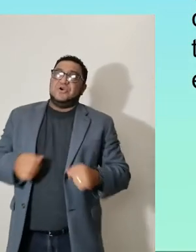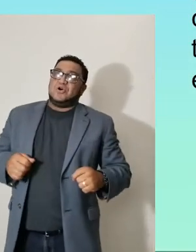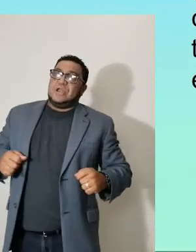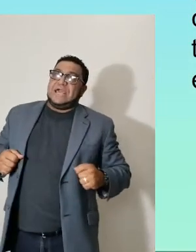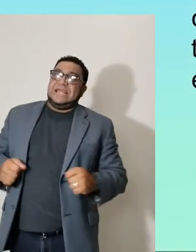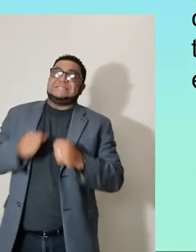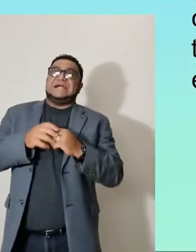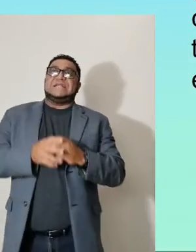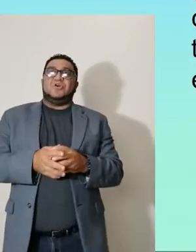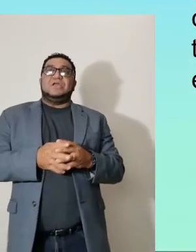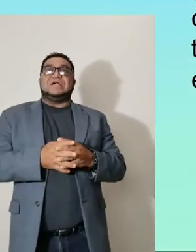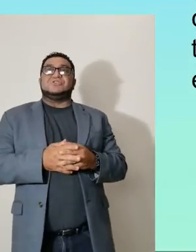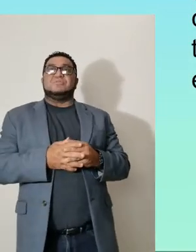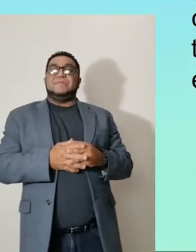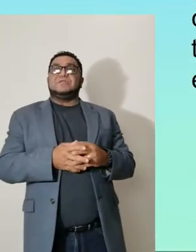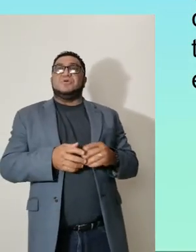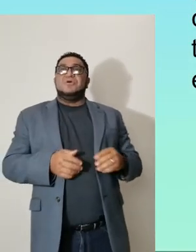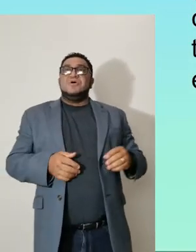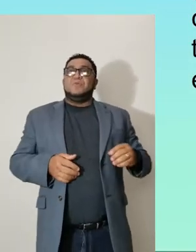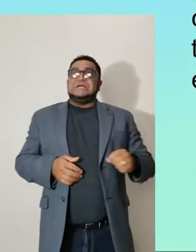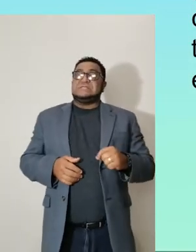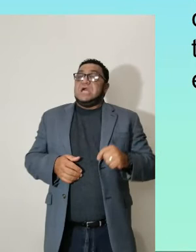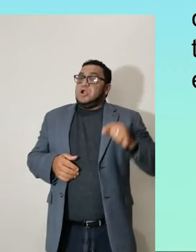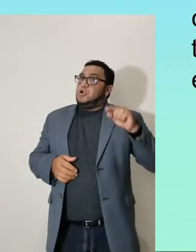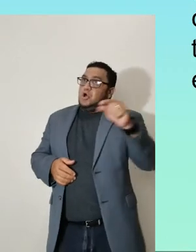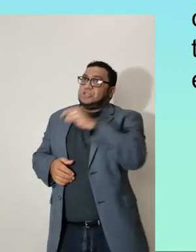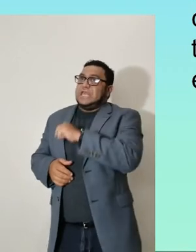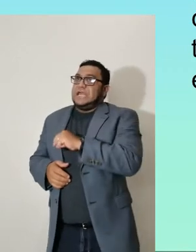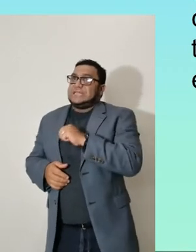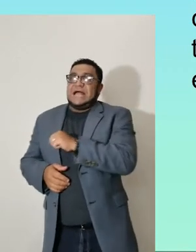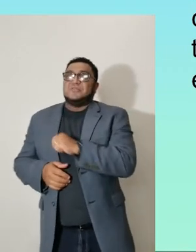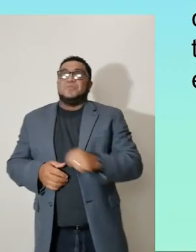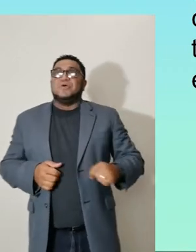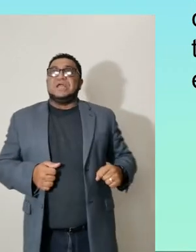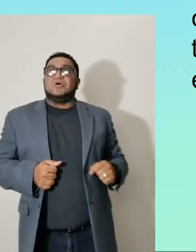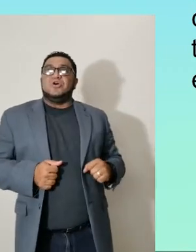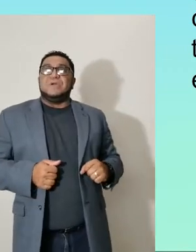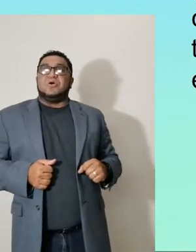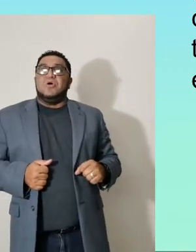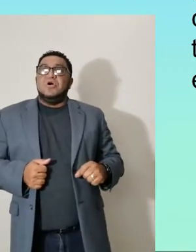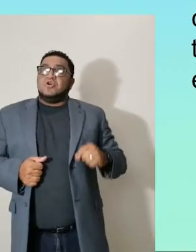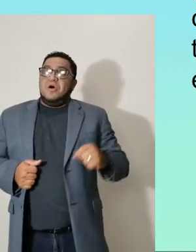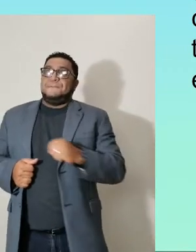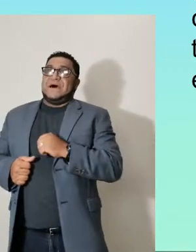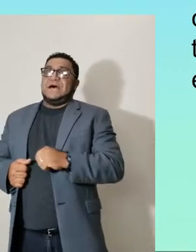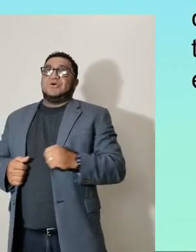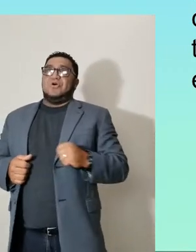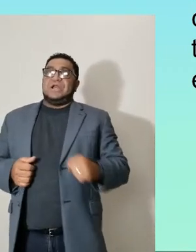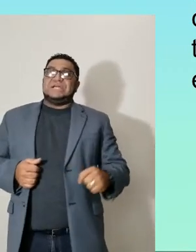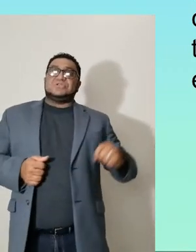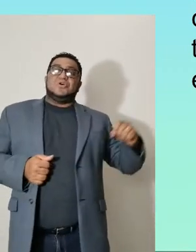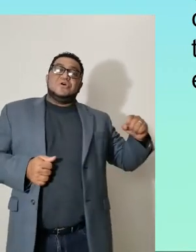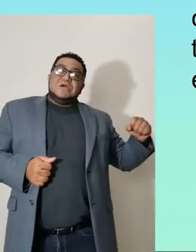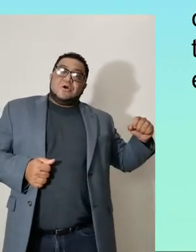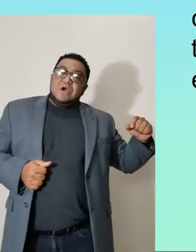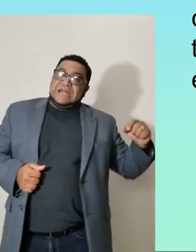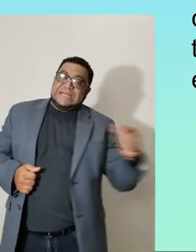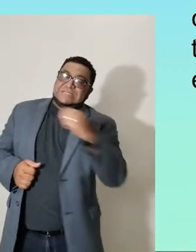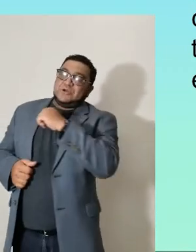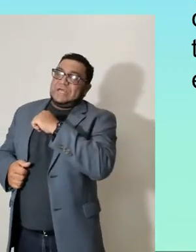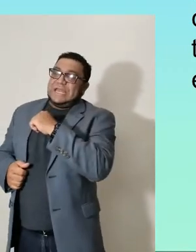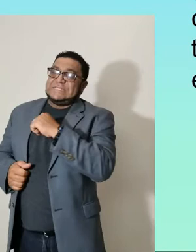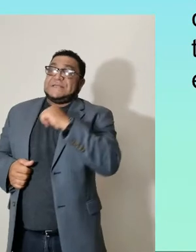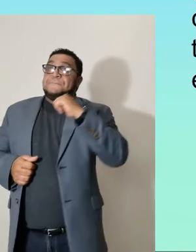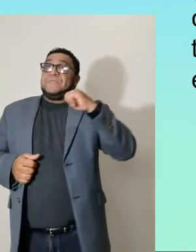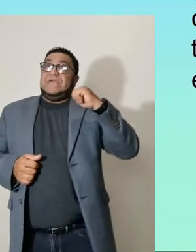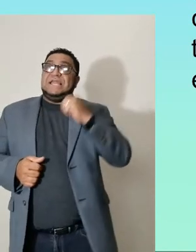sucedió con la iglesia católica en su momento pues no tenía tanto poder económico comparado con el resto con el